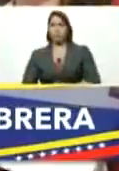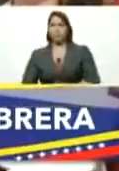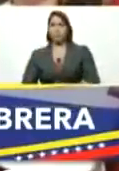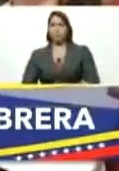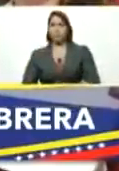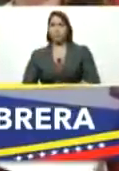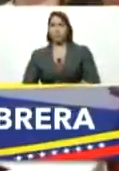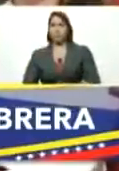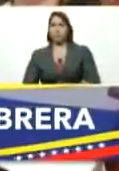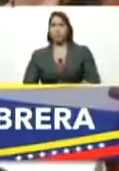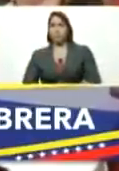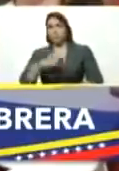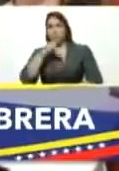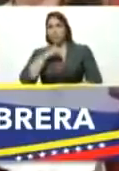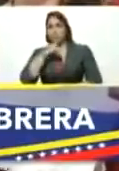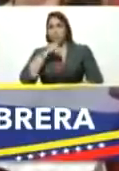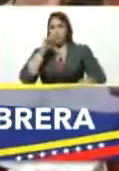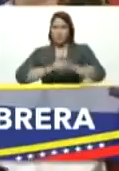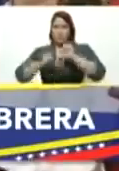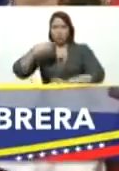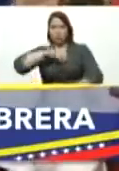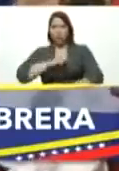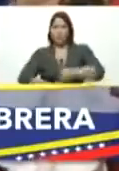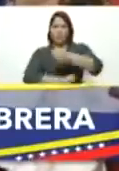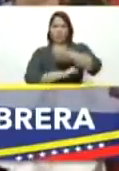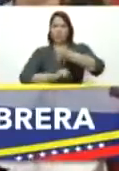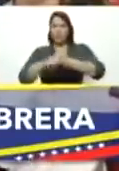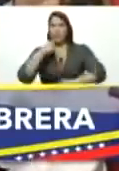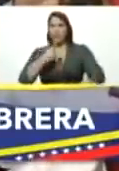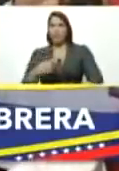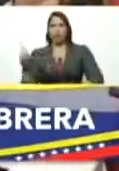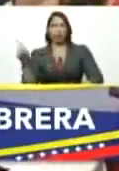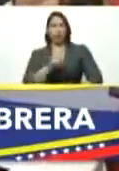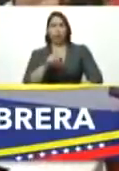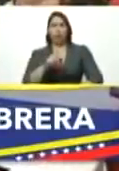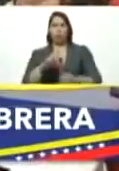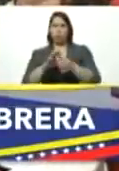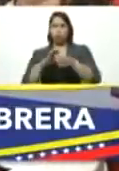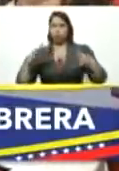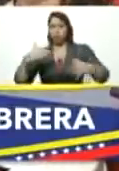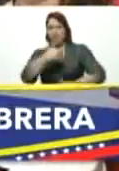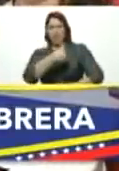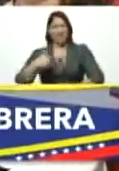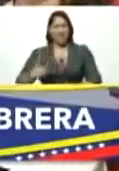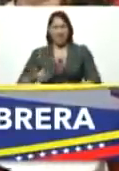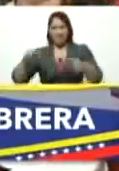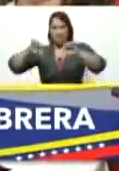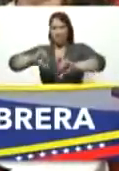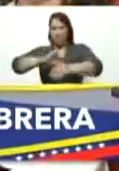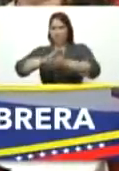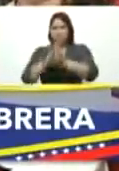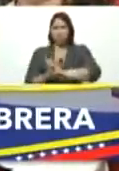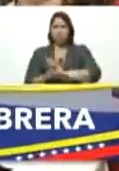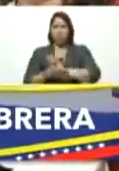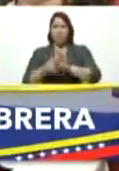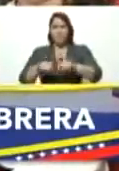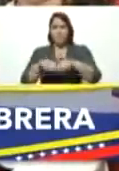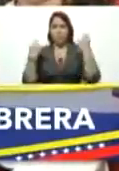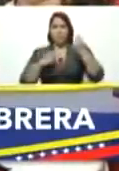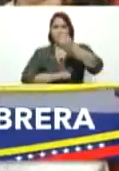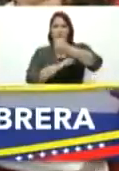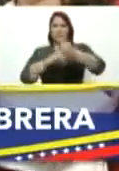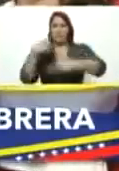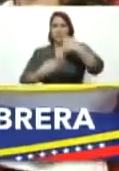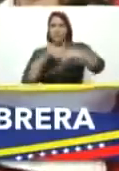total resistencia y que desde nuestras bases le decimos no a los divisionistas que quieren socavar las bases de la revolución